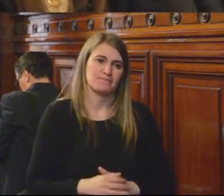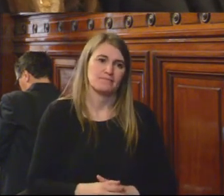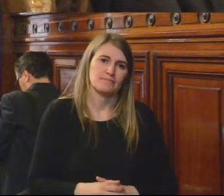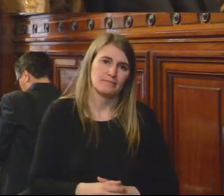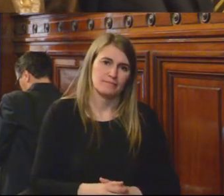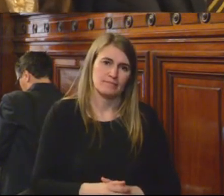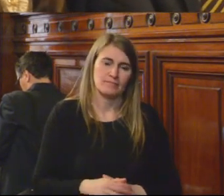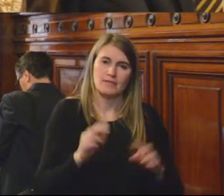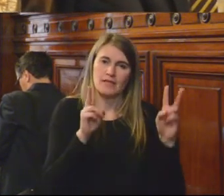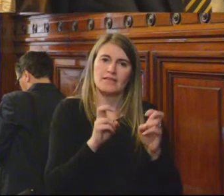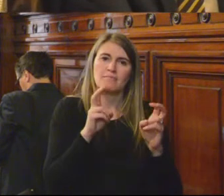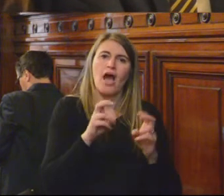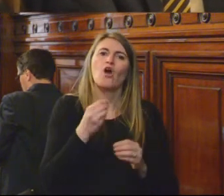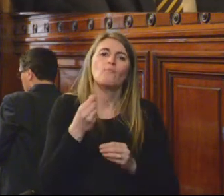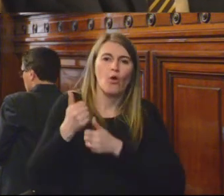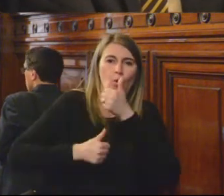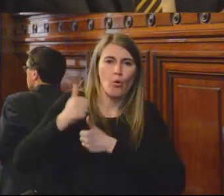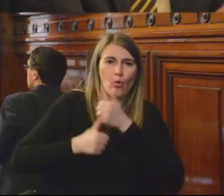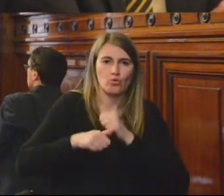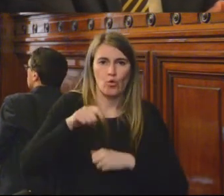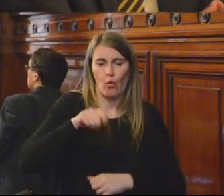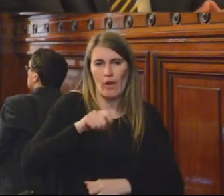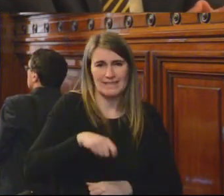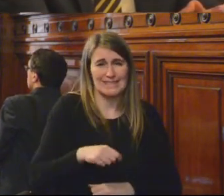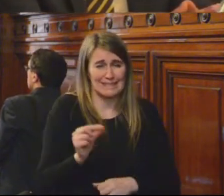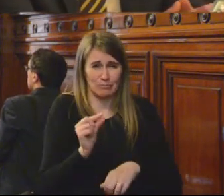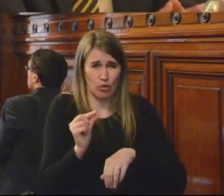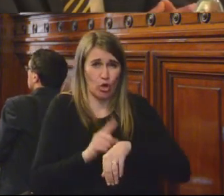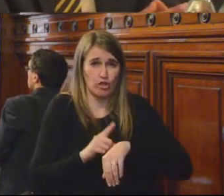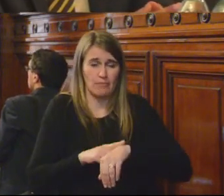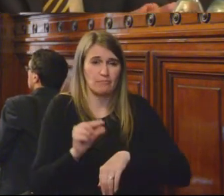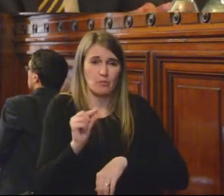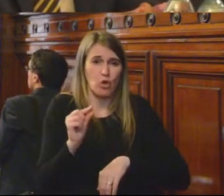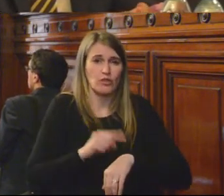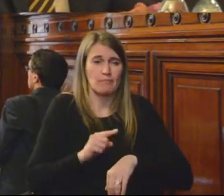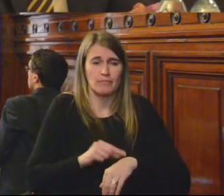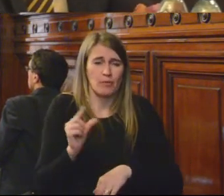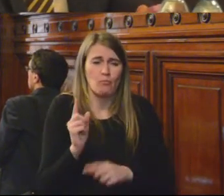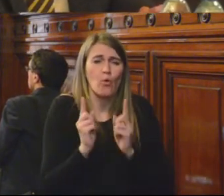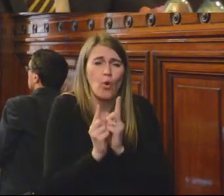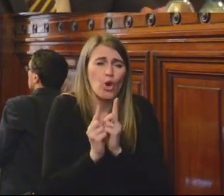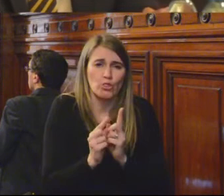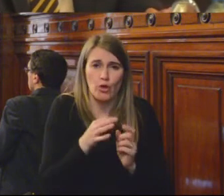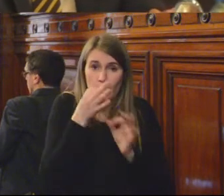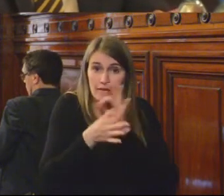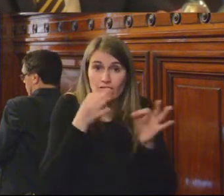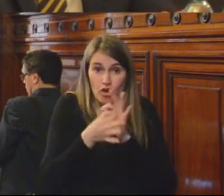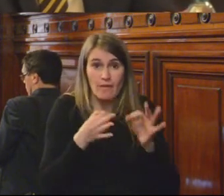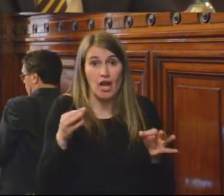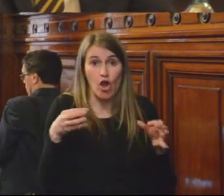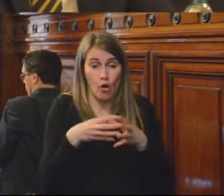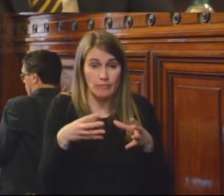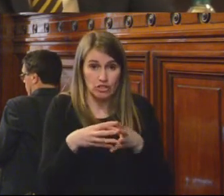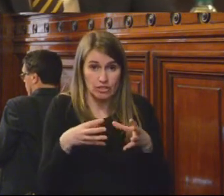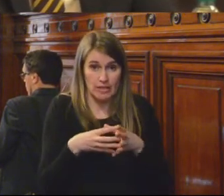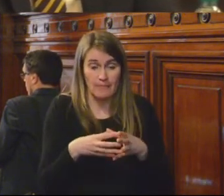de los concursos de los jueces. Sí, nos queda muy poco tiempo. Muy brevemente debo informar a la comisión que en